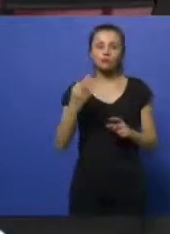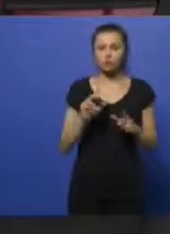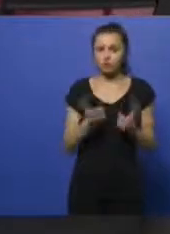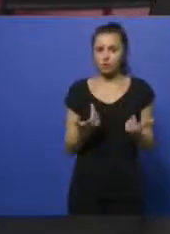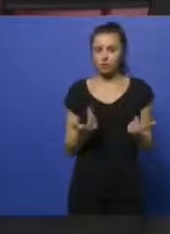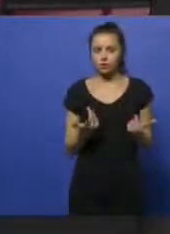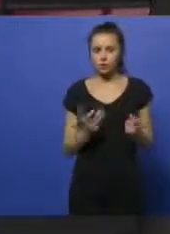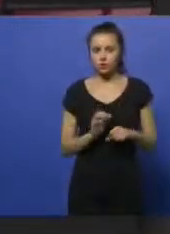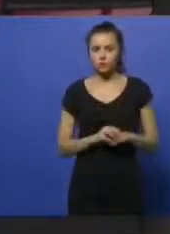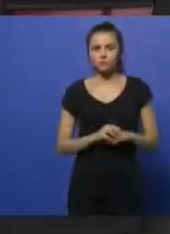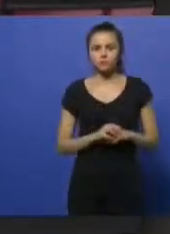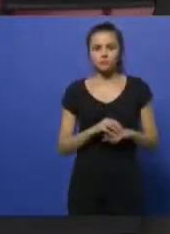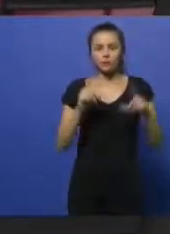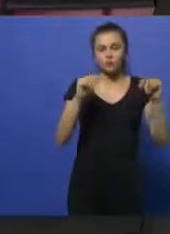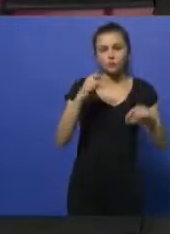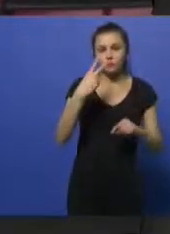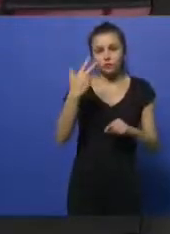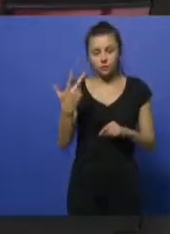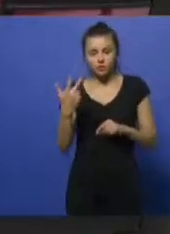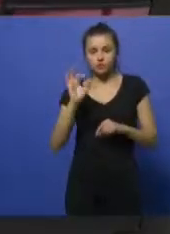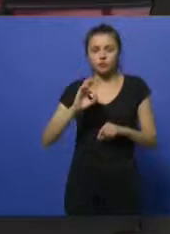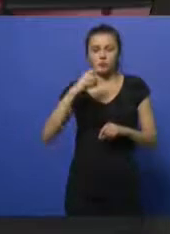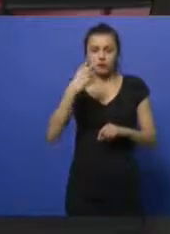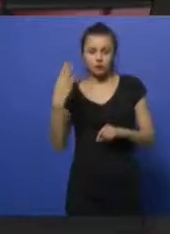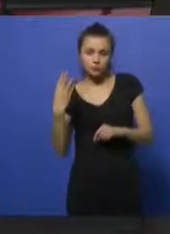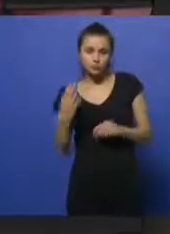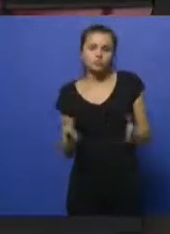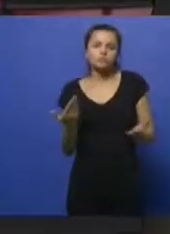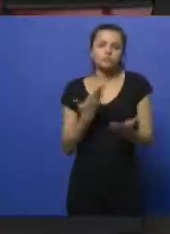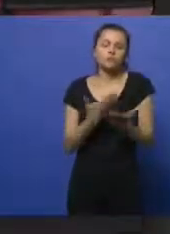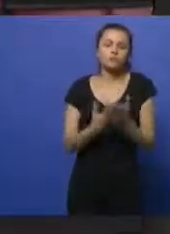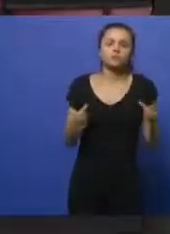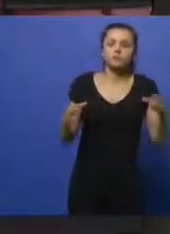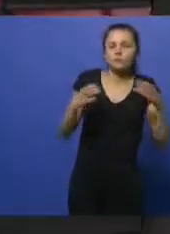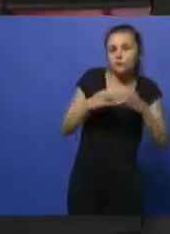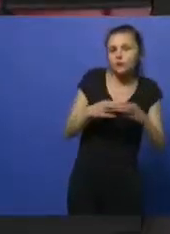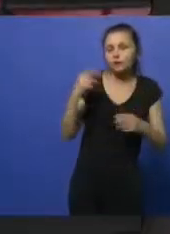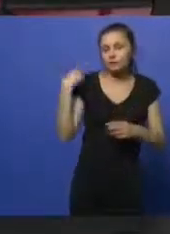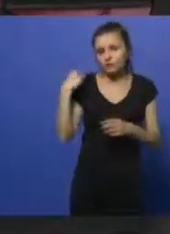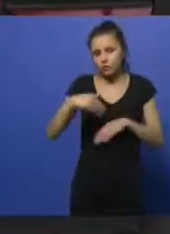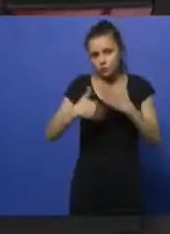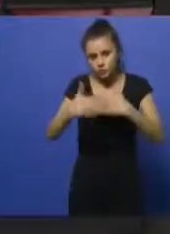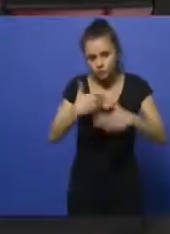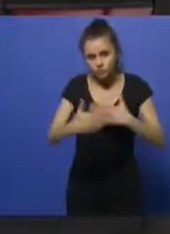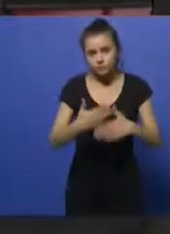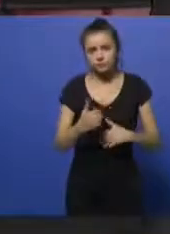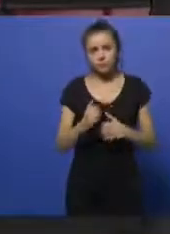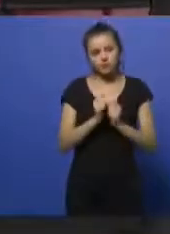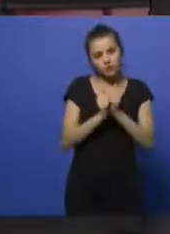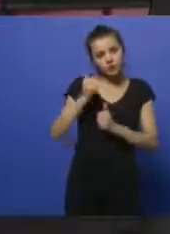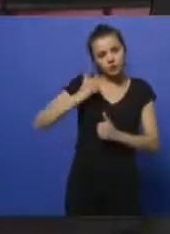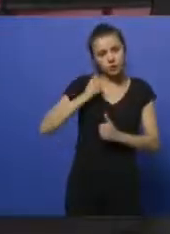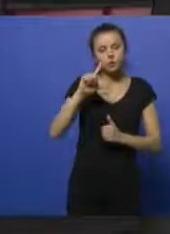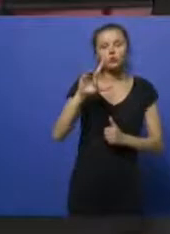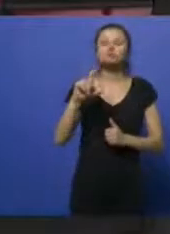nota, una con el fecha 23 y otra 4, pedirle una reunión a quien es hoy el jefe de producción de fabricaciones militares, José